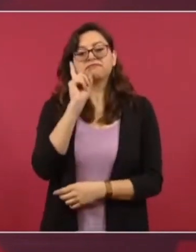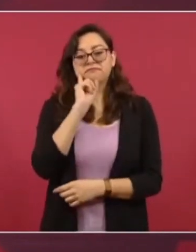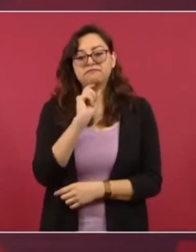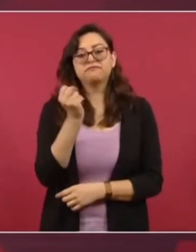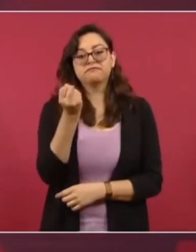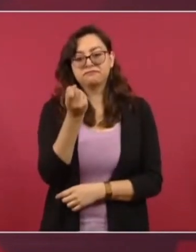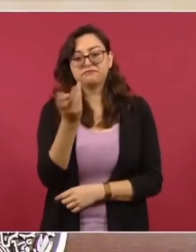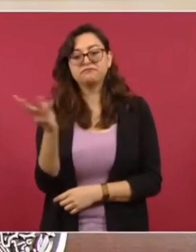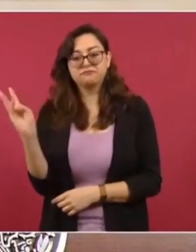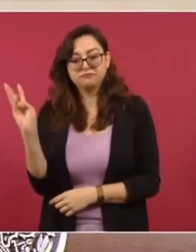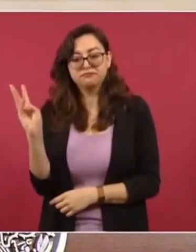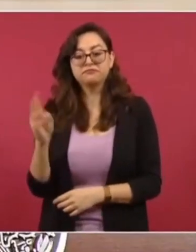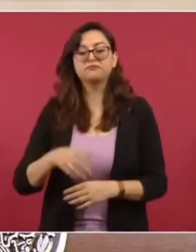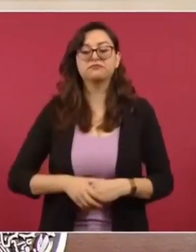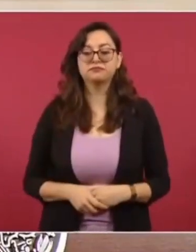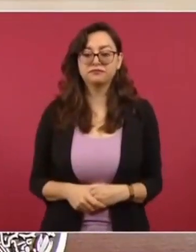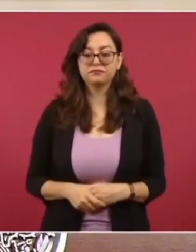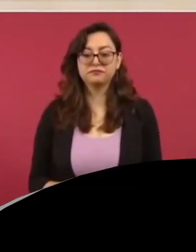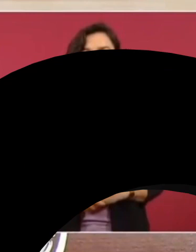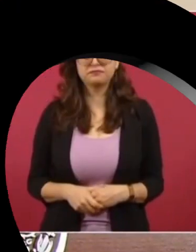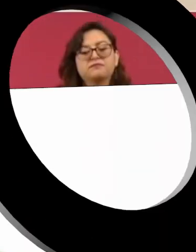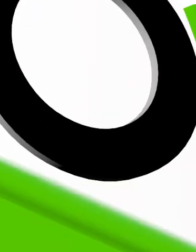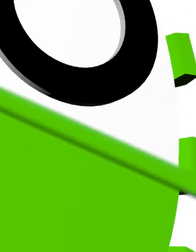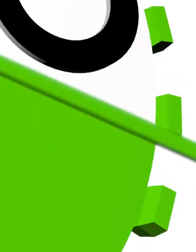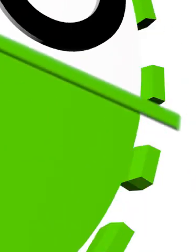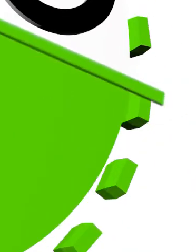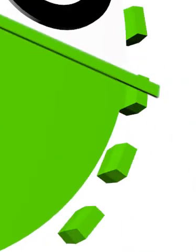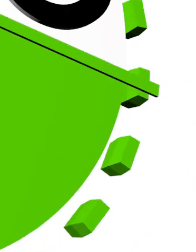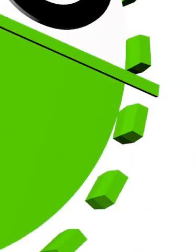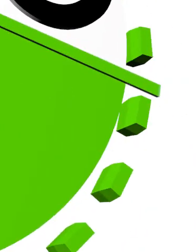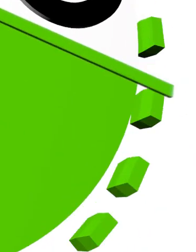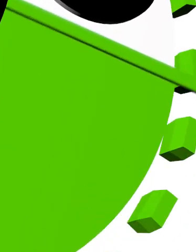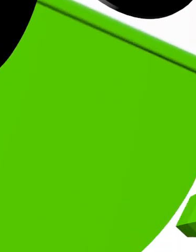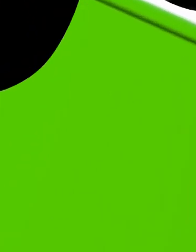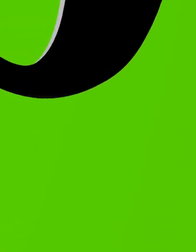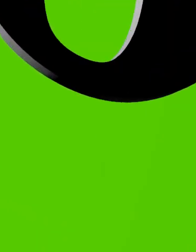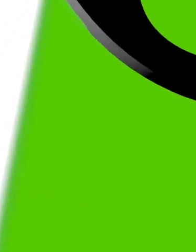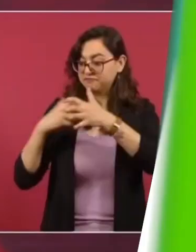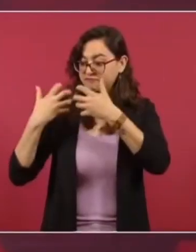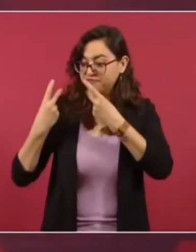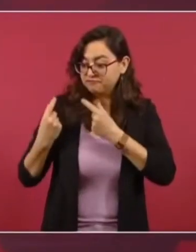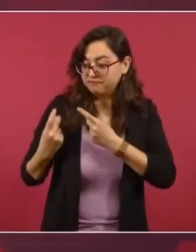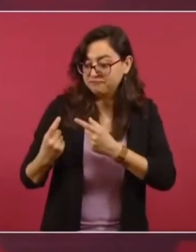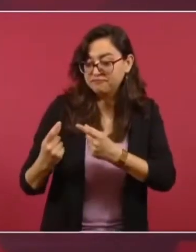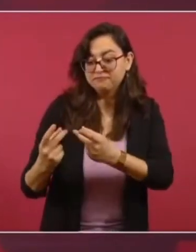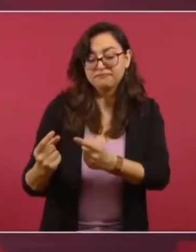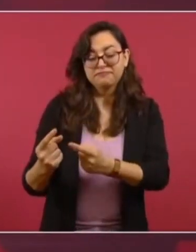para recomendarles manifestarse de manera pacífica y sin violencia. Para eso,